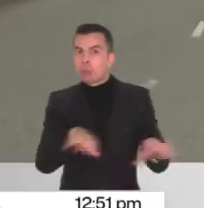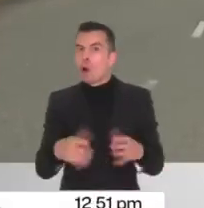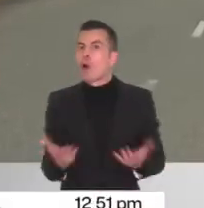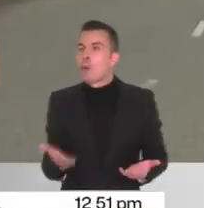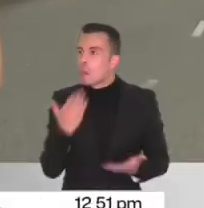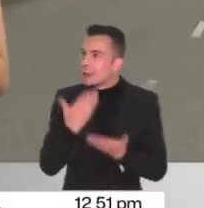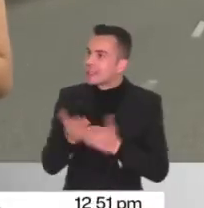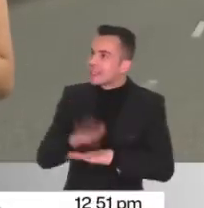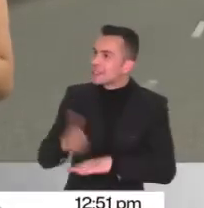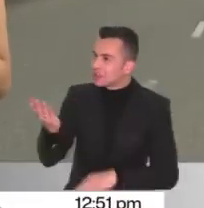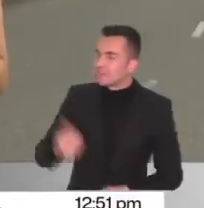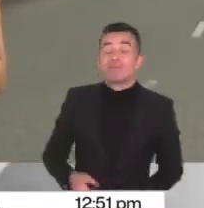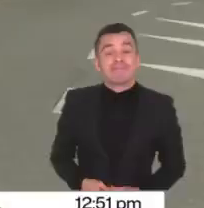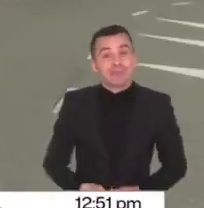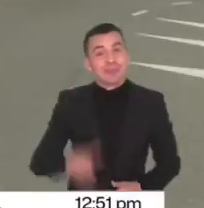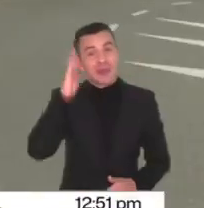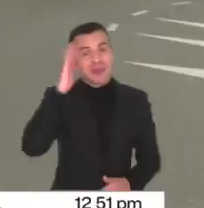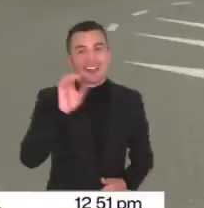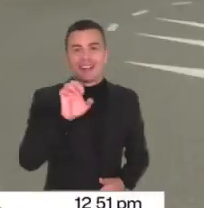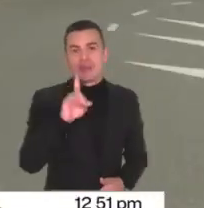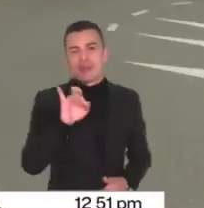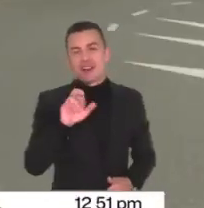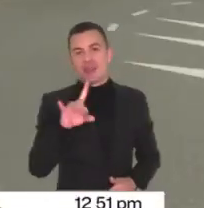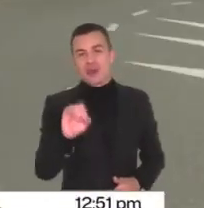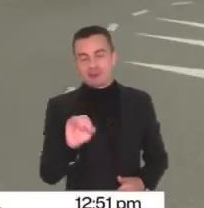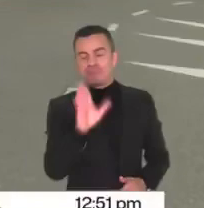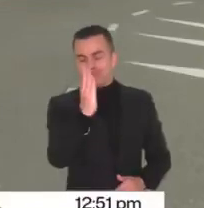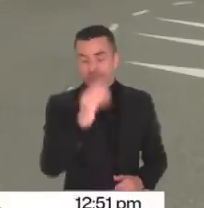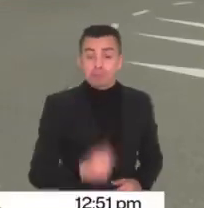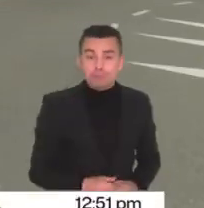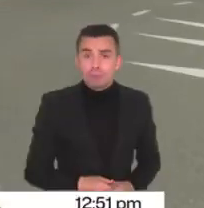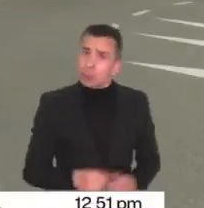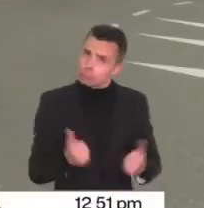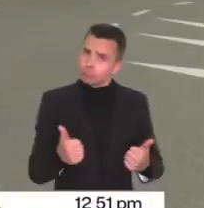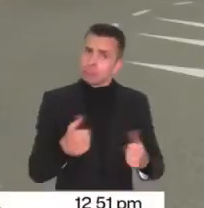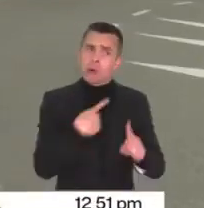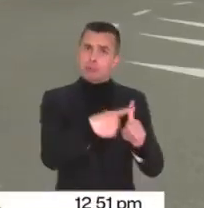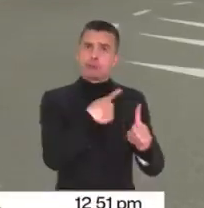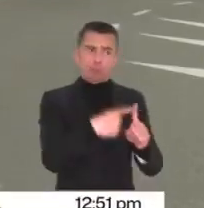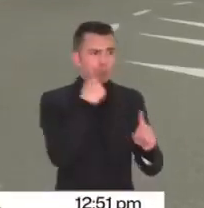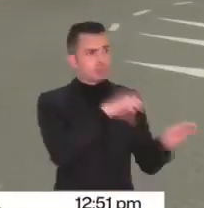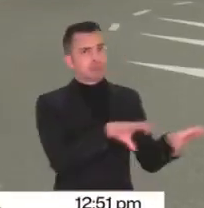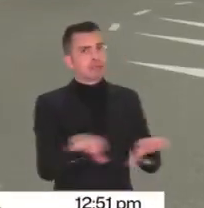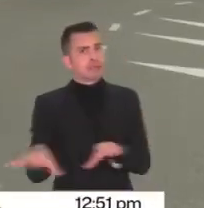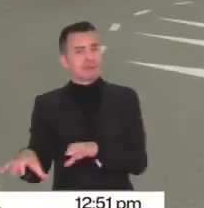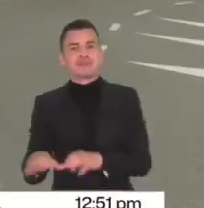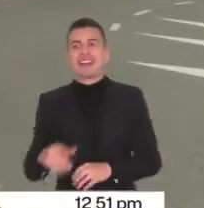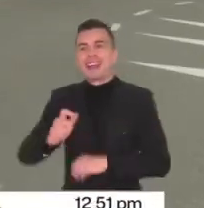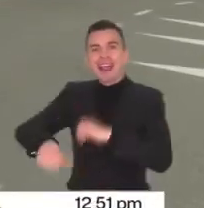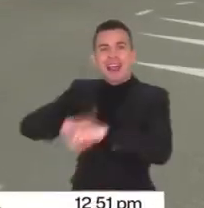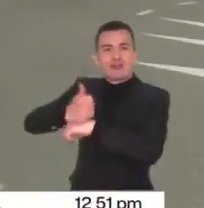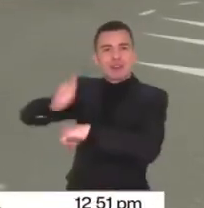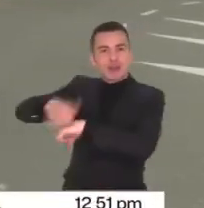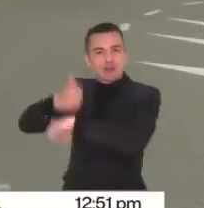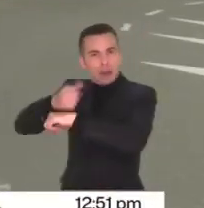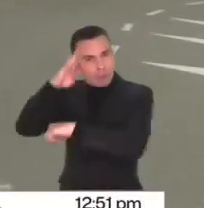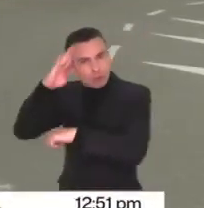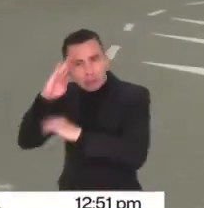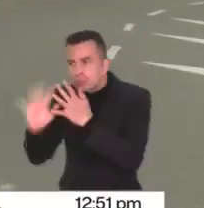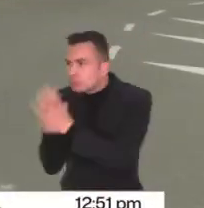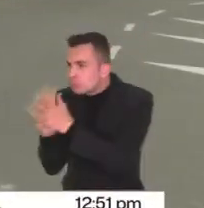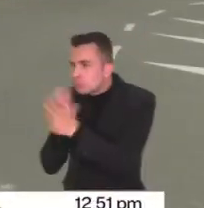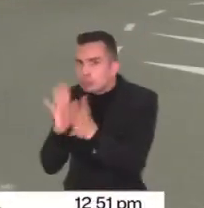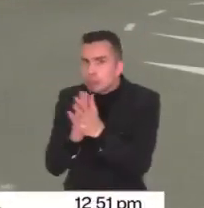Hola Eduardo, televidentes, buenas tardes. Mire, el balance es bastante positivo porque según las autoridades no se registraron